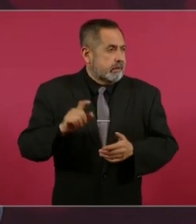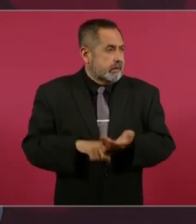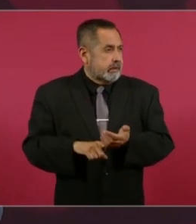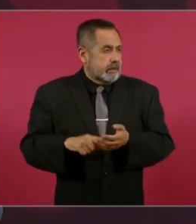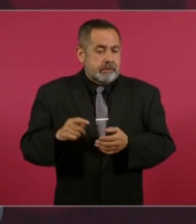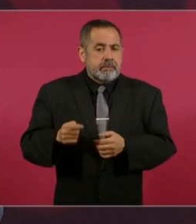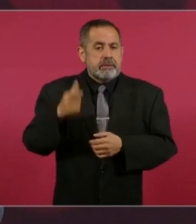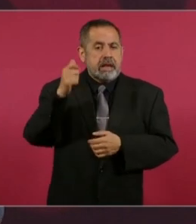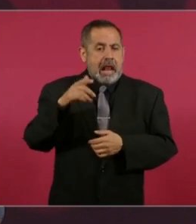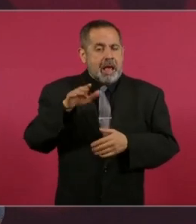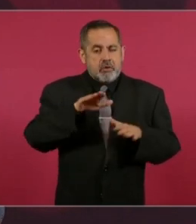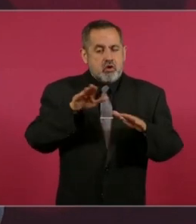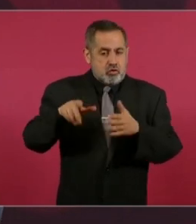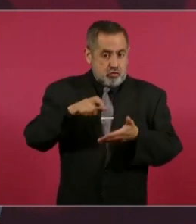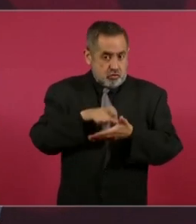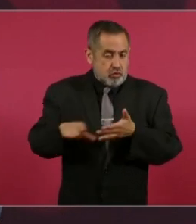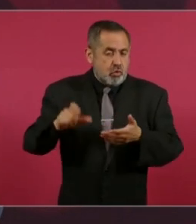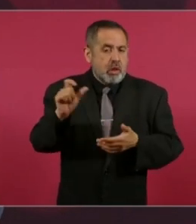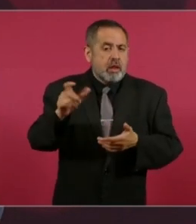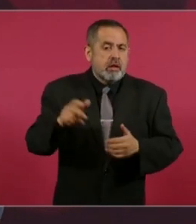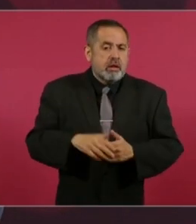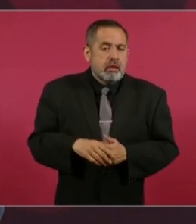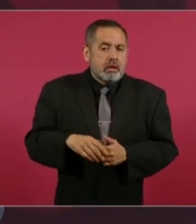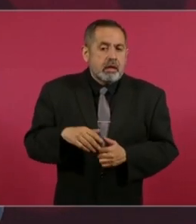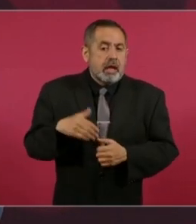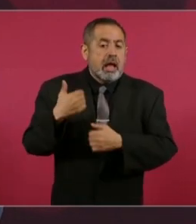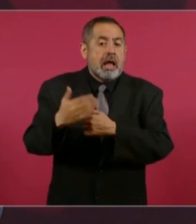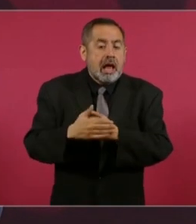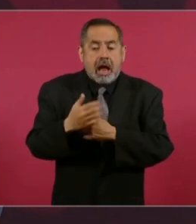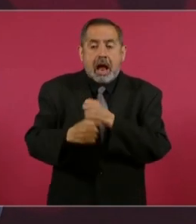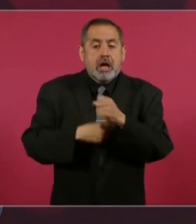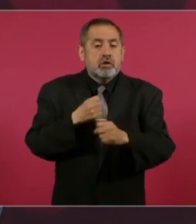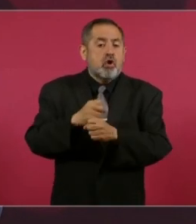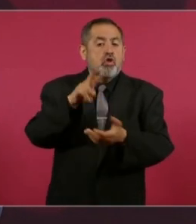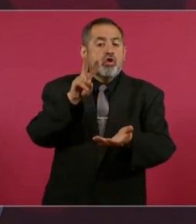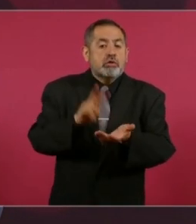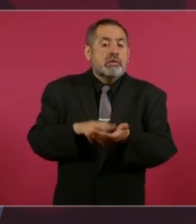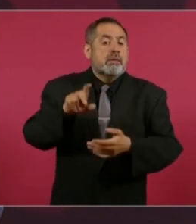los primeros aviones al 2028.